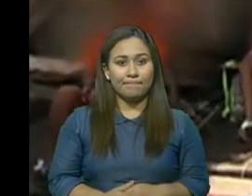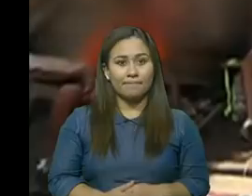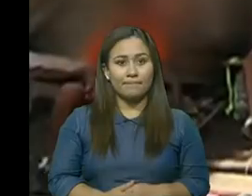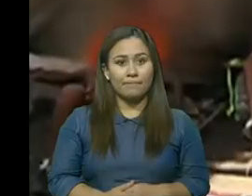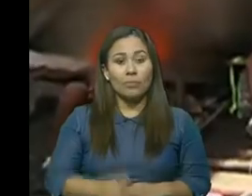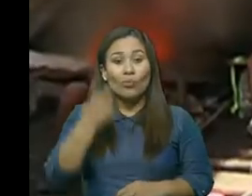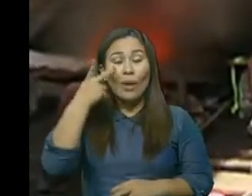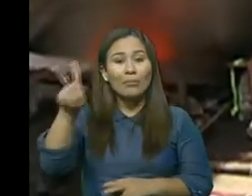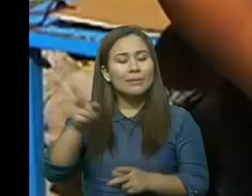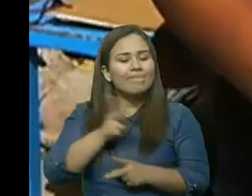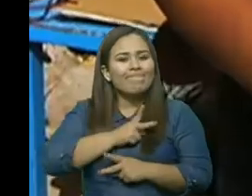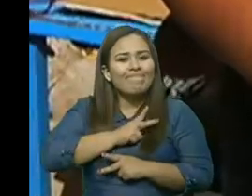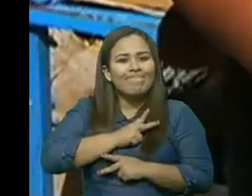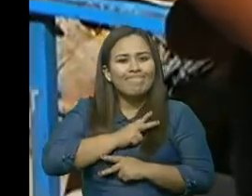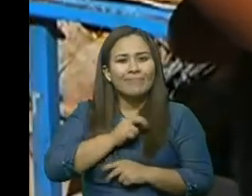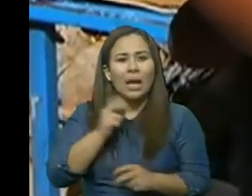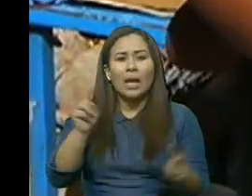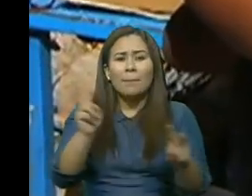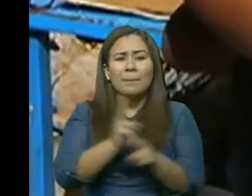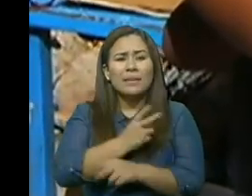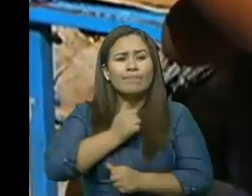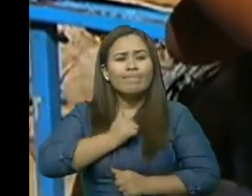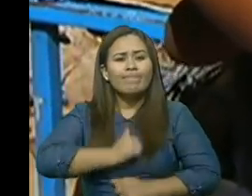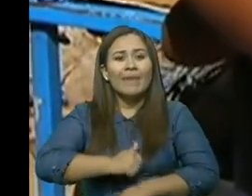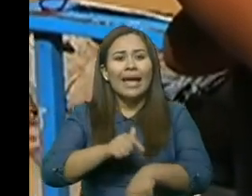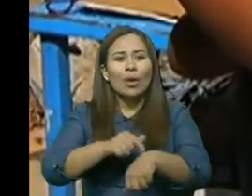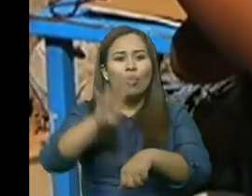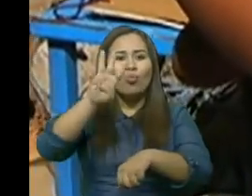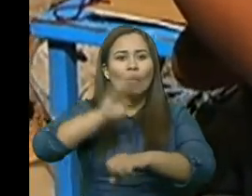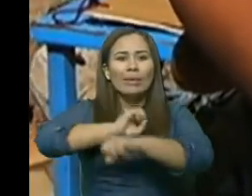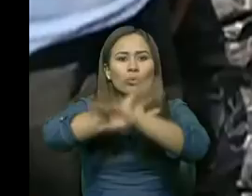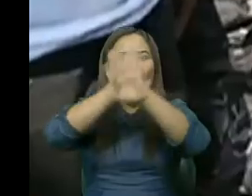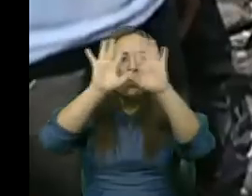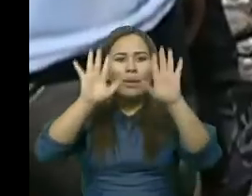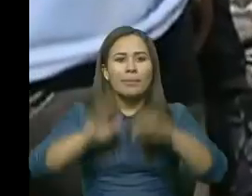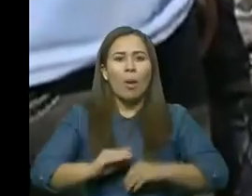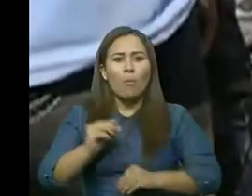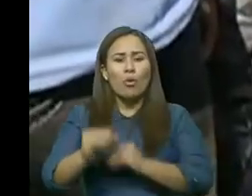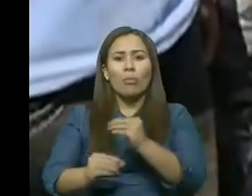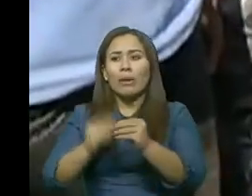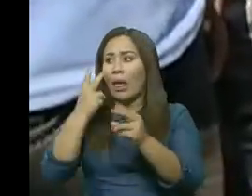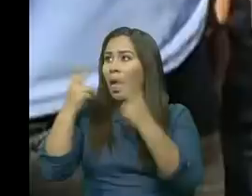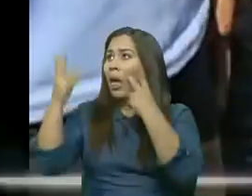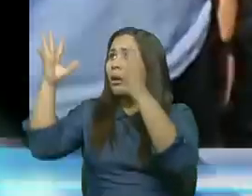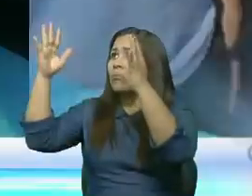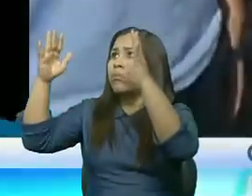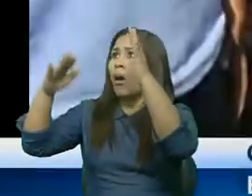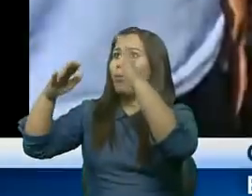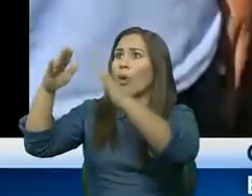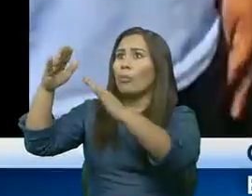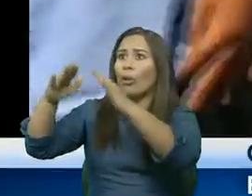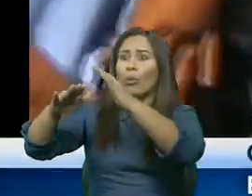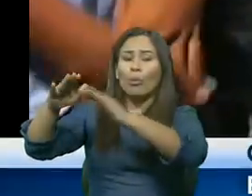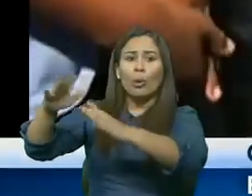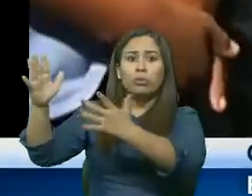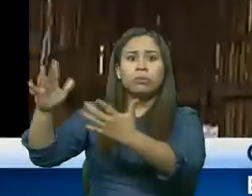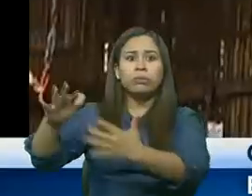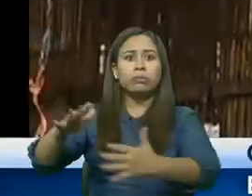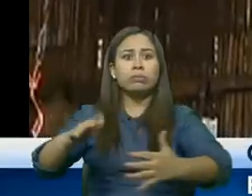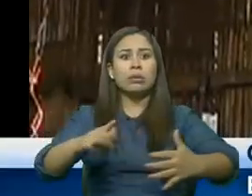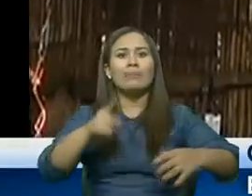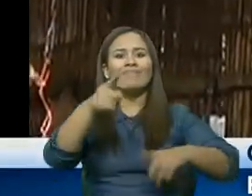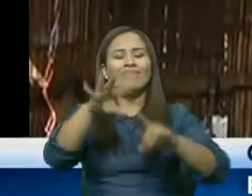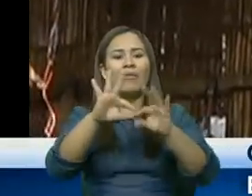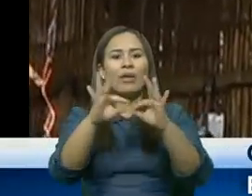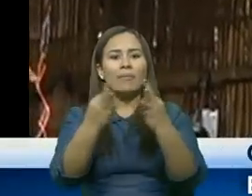la desgracia no sorprendió a las 4 de la mañana cuando poco a poco veían que su hogar se desplomaba se trata de